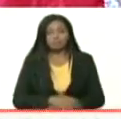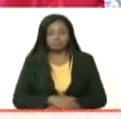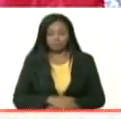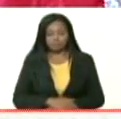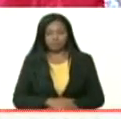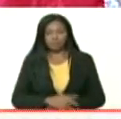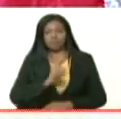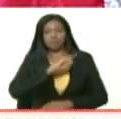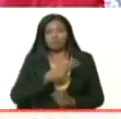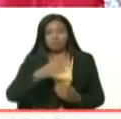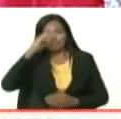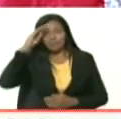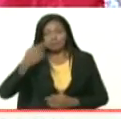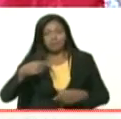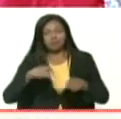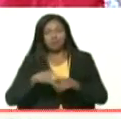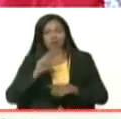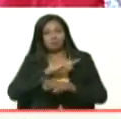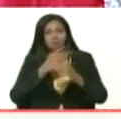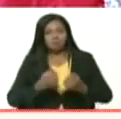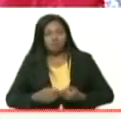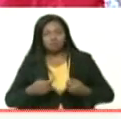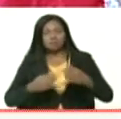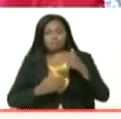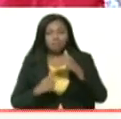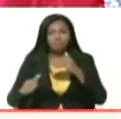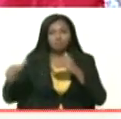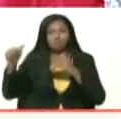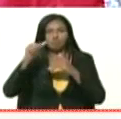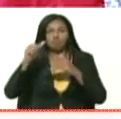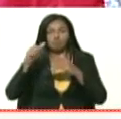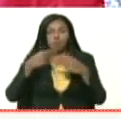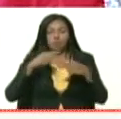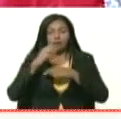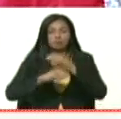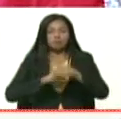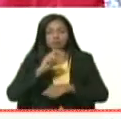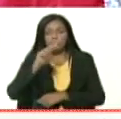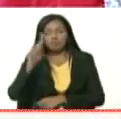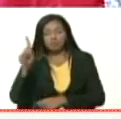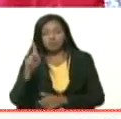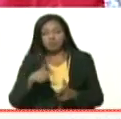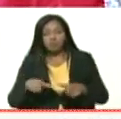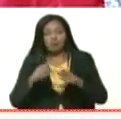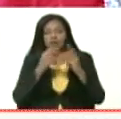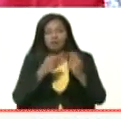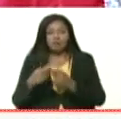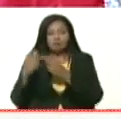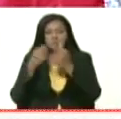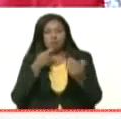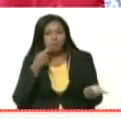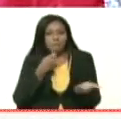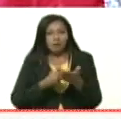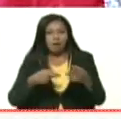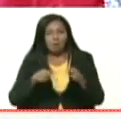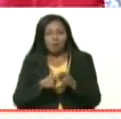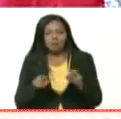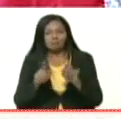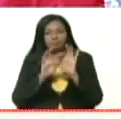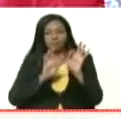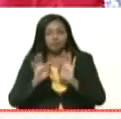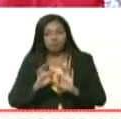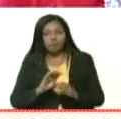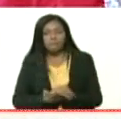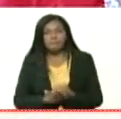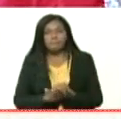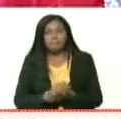potencia militar y una gran potencia, la más grande de todas en el siglo XXI, en el campo económico y financiero, pero no